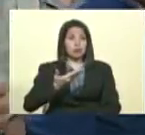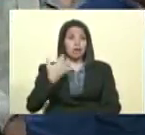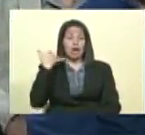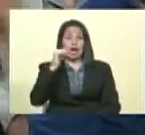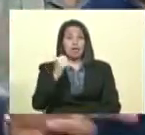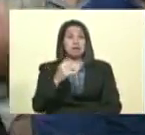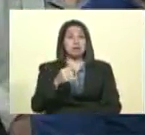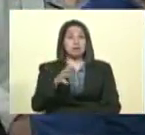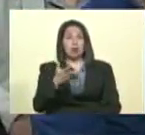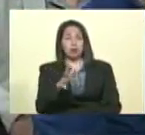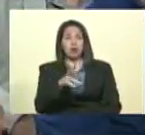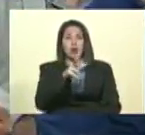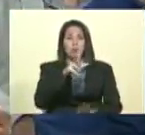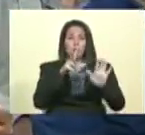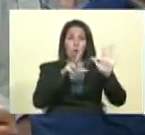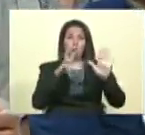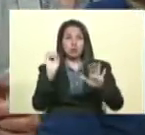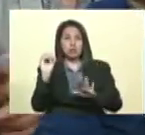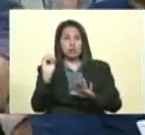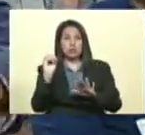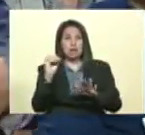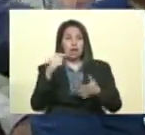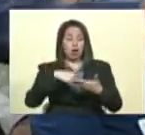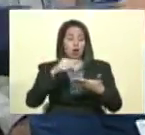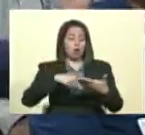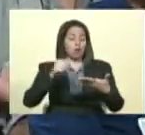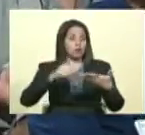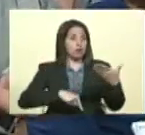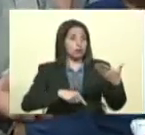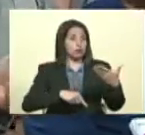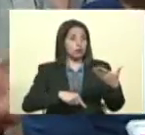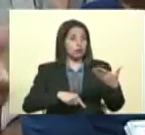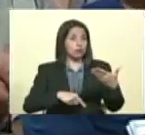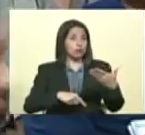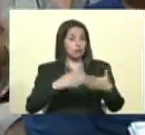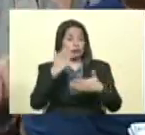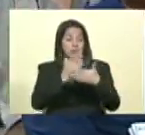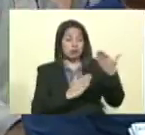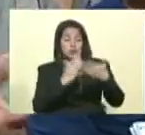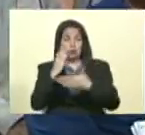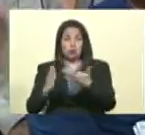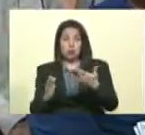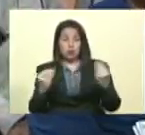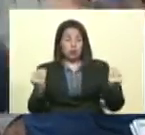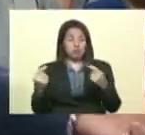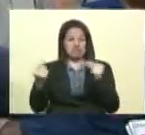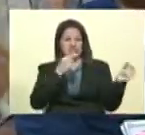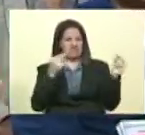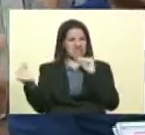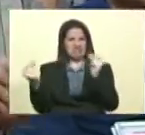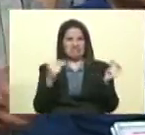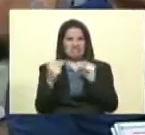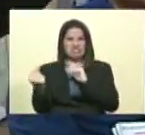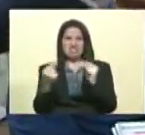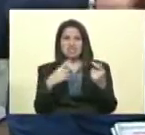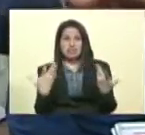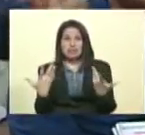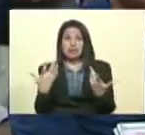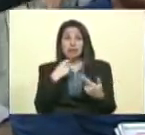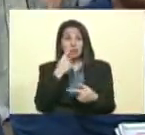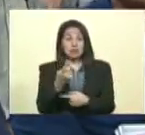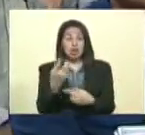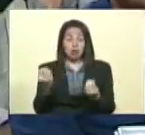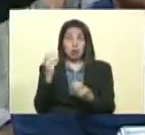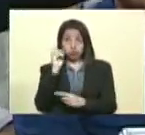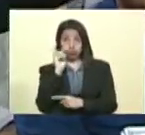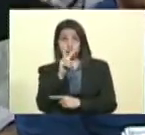más de 80 contratos colectivos que dividía el sector y los ponía inclusive a pelear unos con otros. Es decir, debe ver